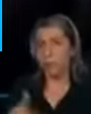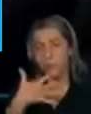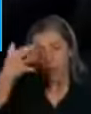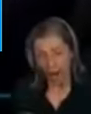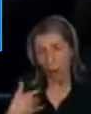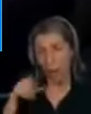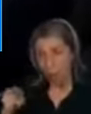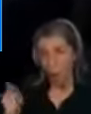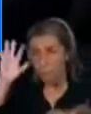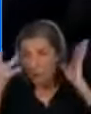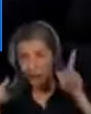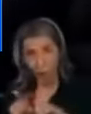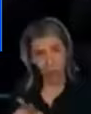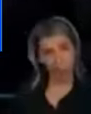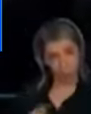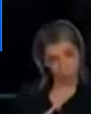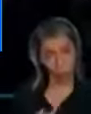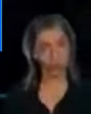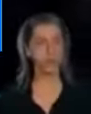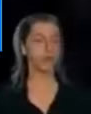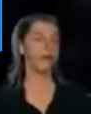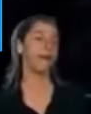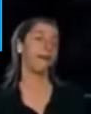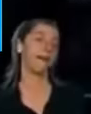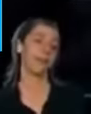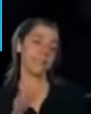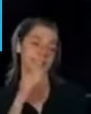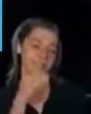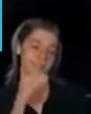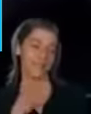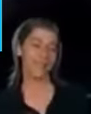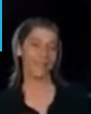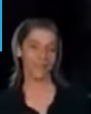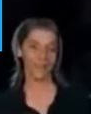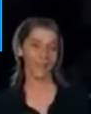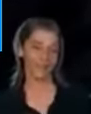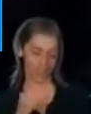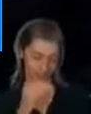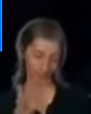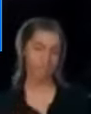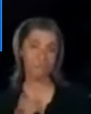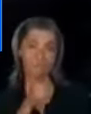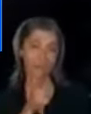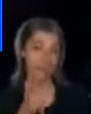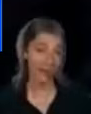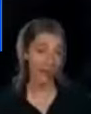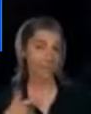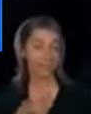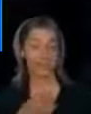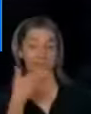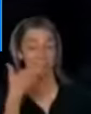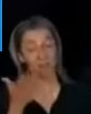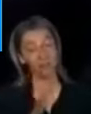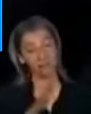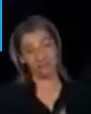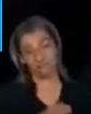en estos debates? Yo lo veía que tenían mucha avidez para contestar irónicamente y hablar como Bregman del peinado de Milei y sí, Massa las